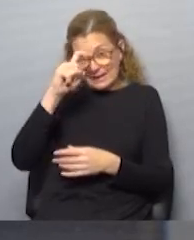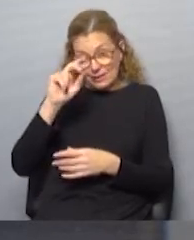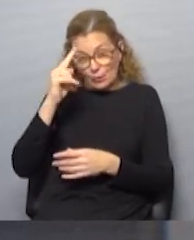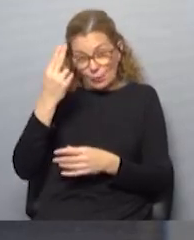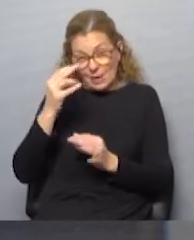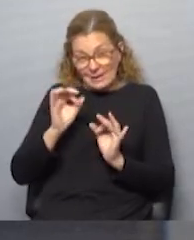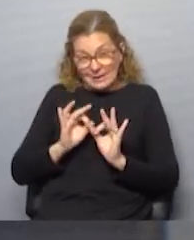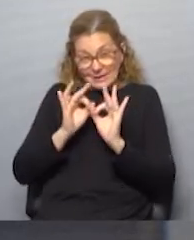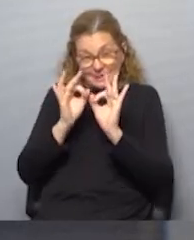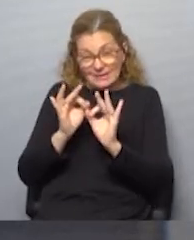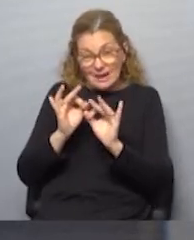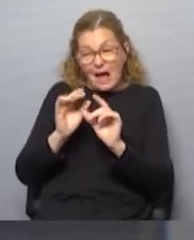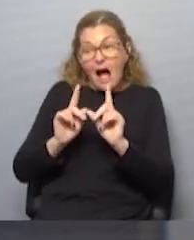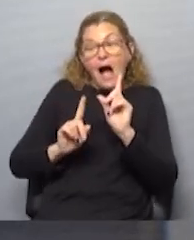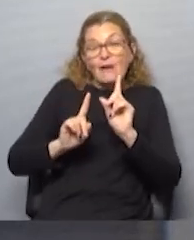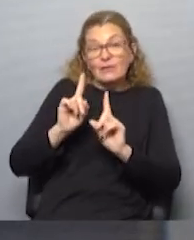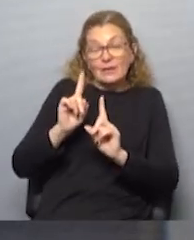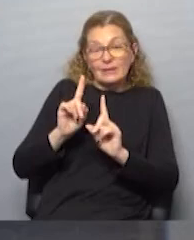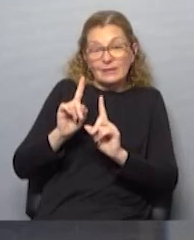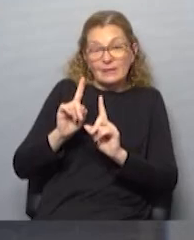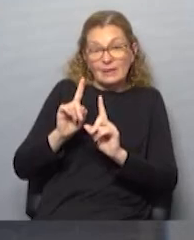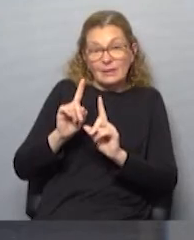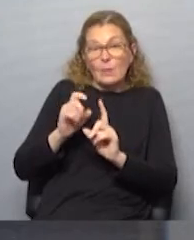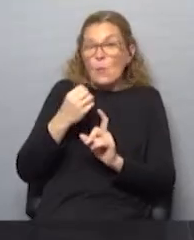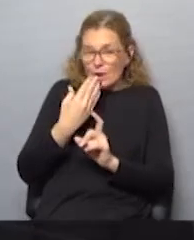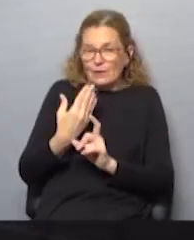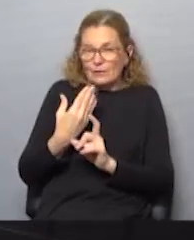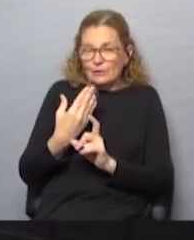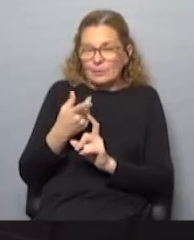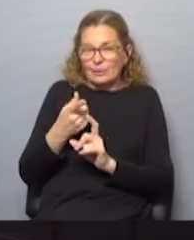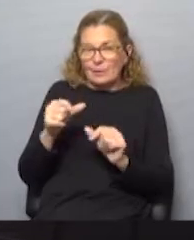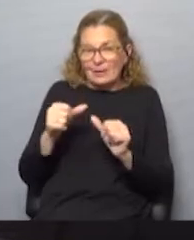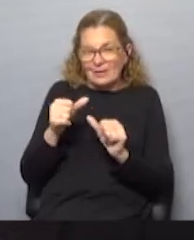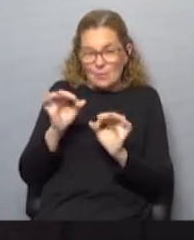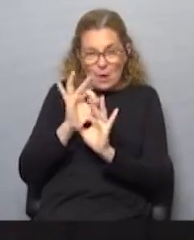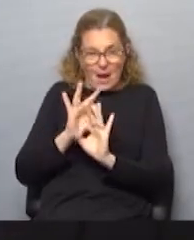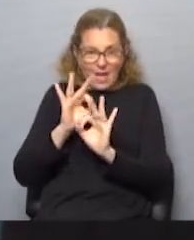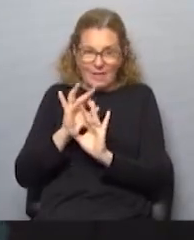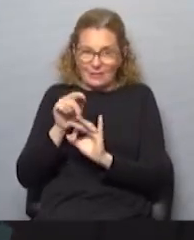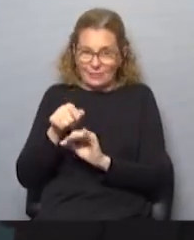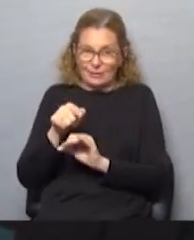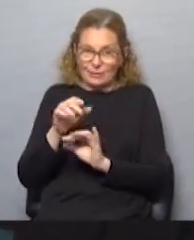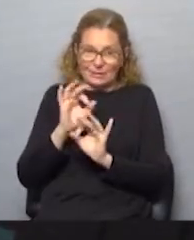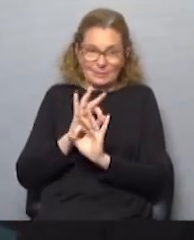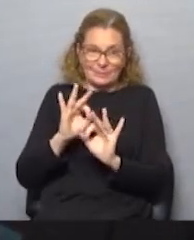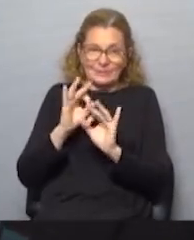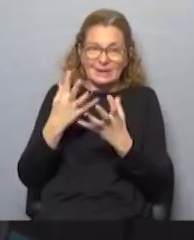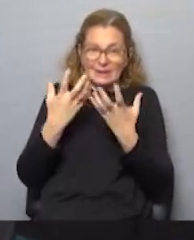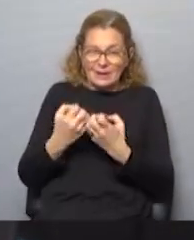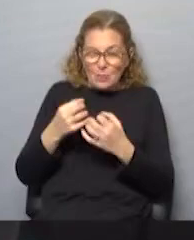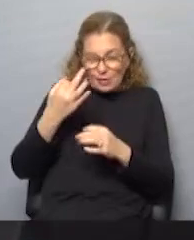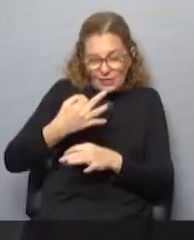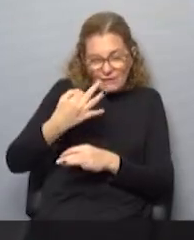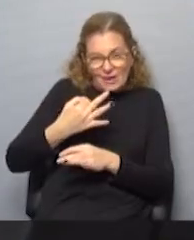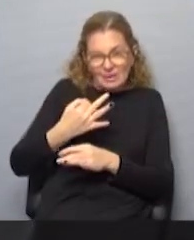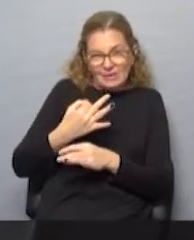logra cada tanto hacer algunos goles pero con eso no hacemos patria digamos o sea si queremos realmente